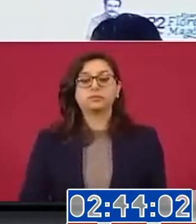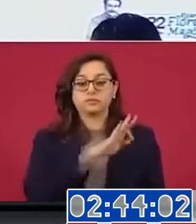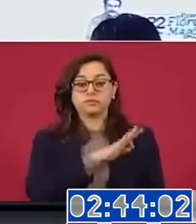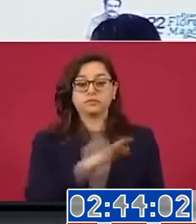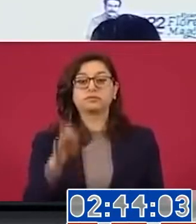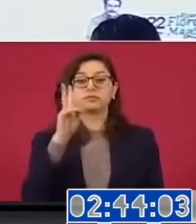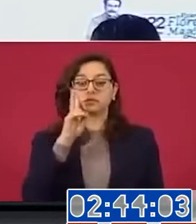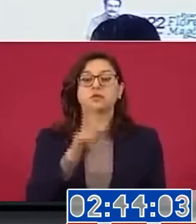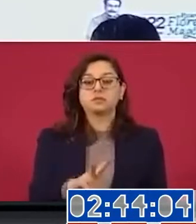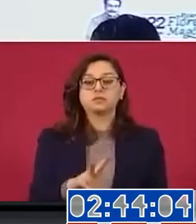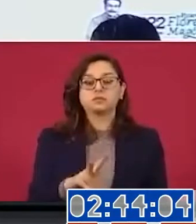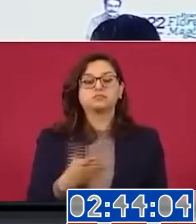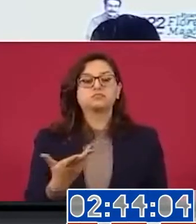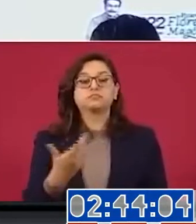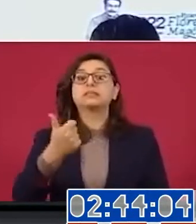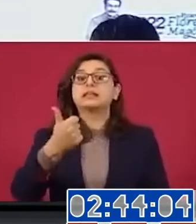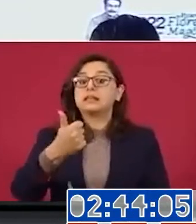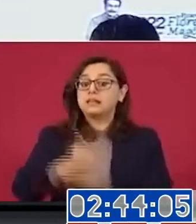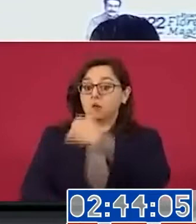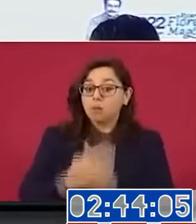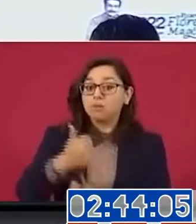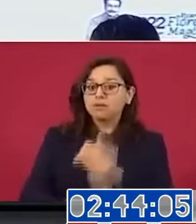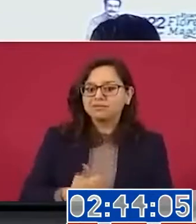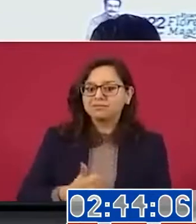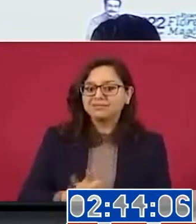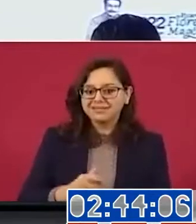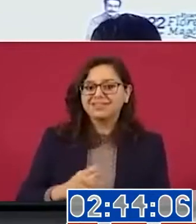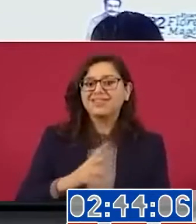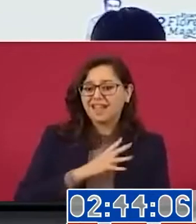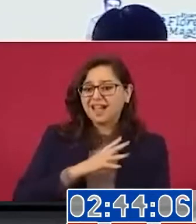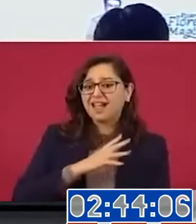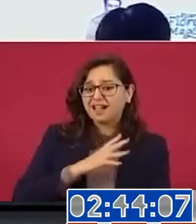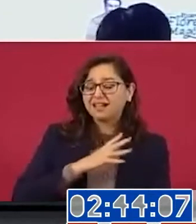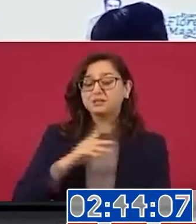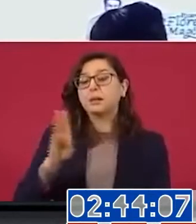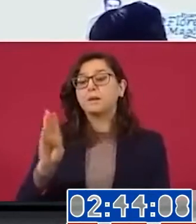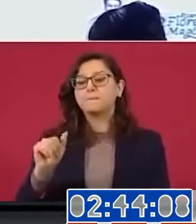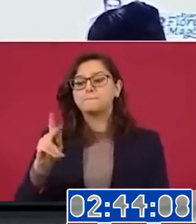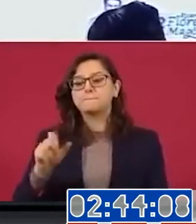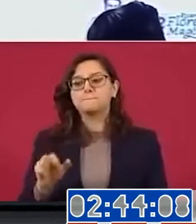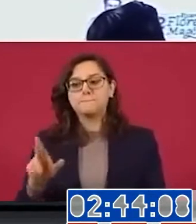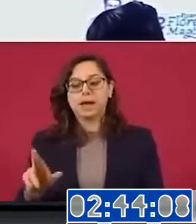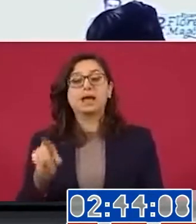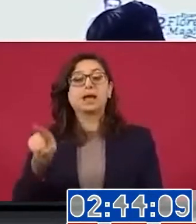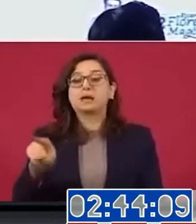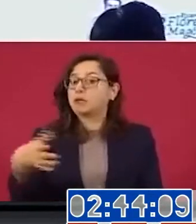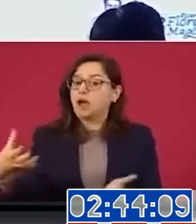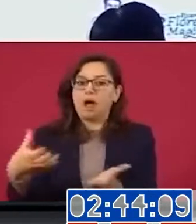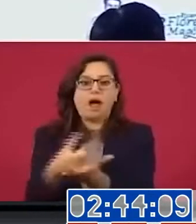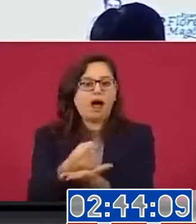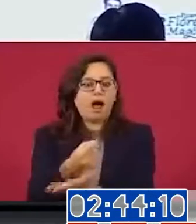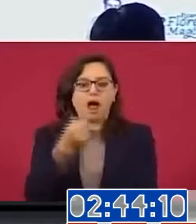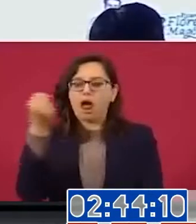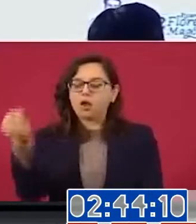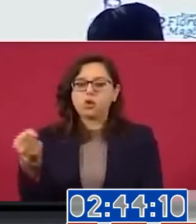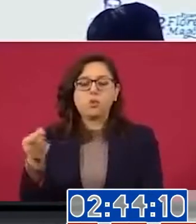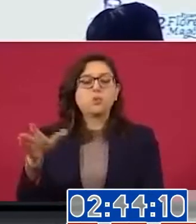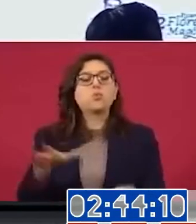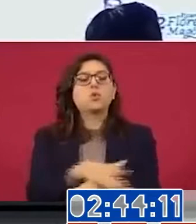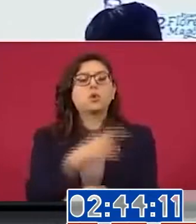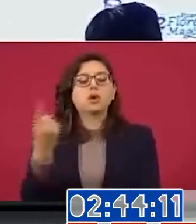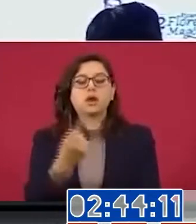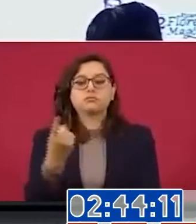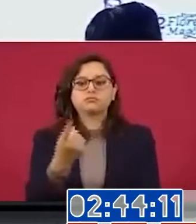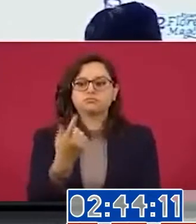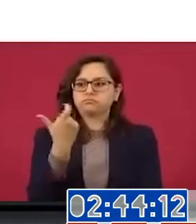Schilling era, uno, que cuando él rentó su casa estaba vacía. Dos, que él no rentó la casa, que se lo hizo